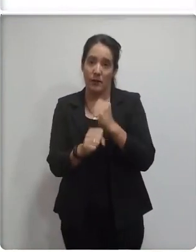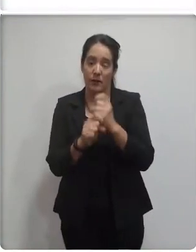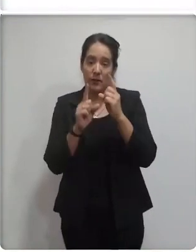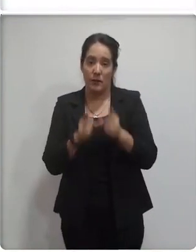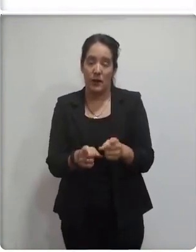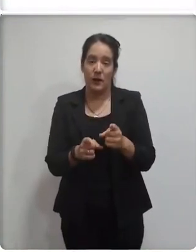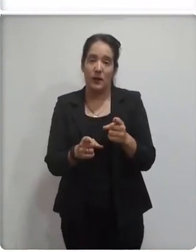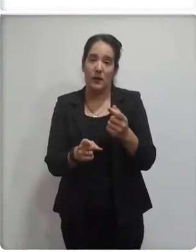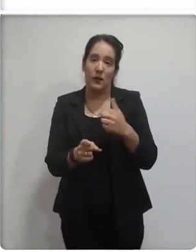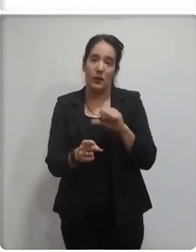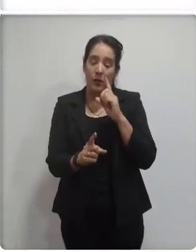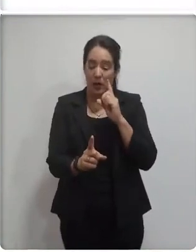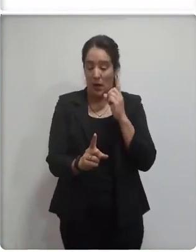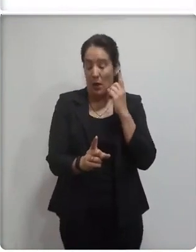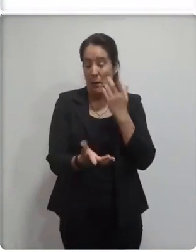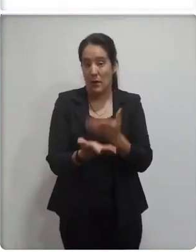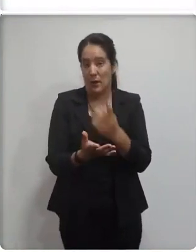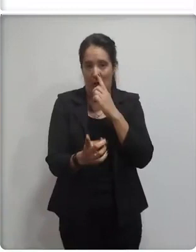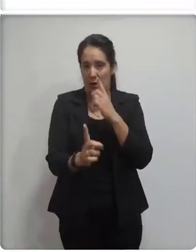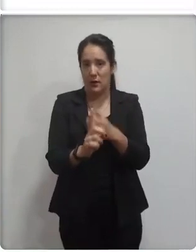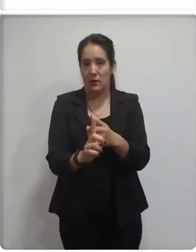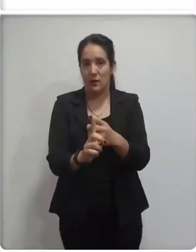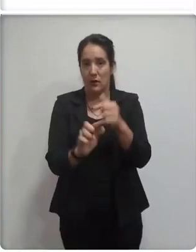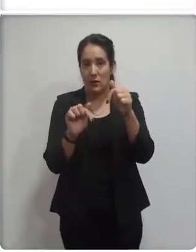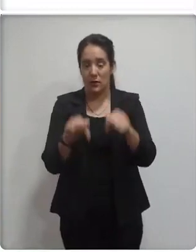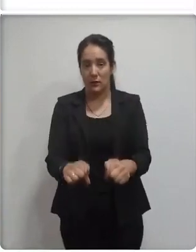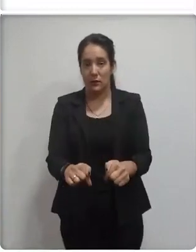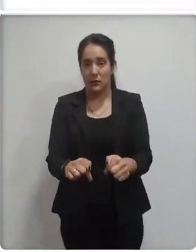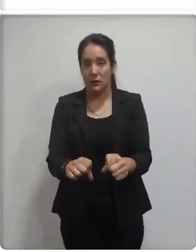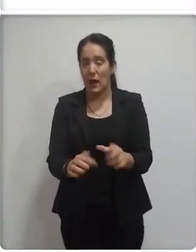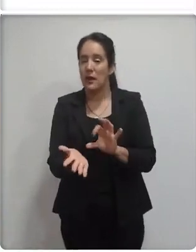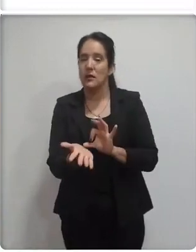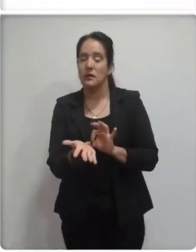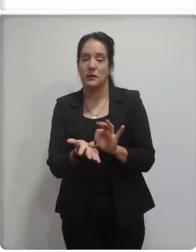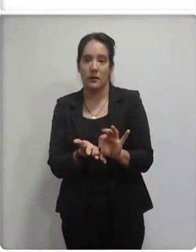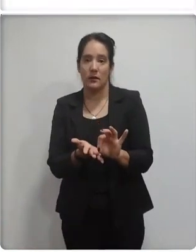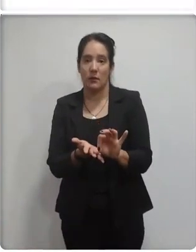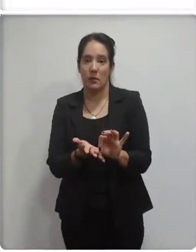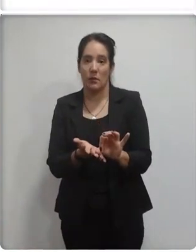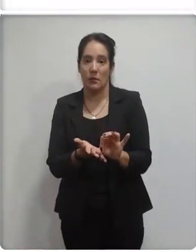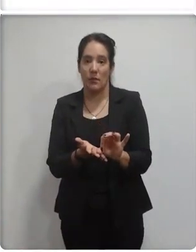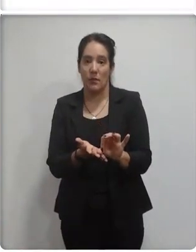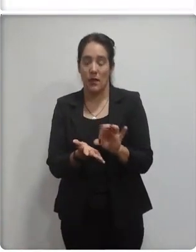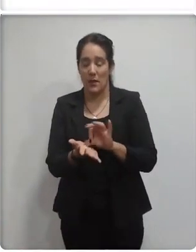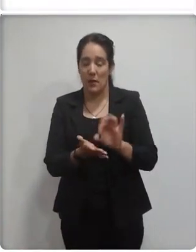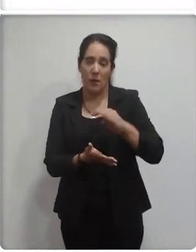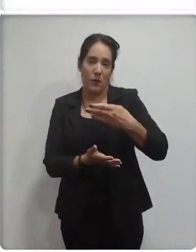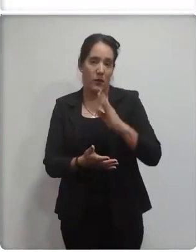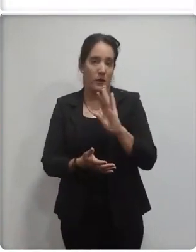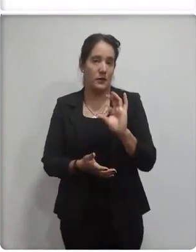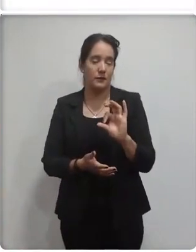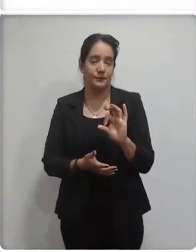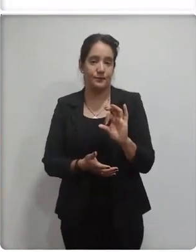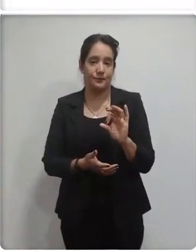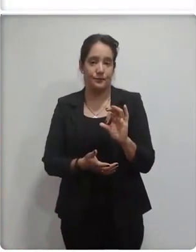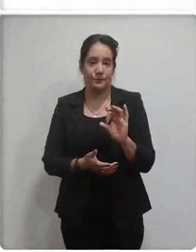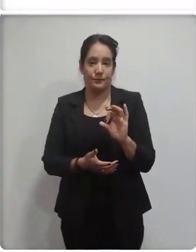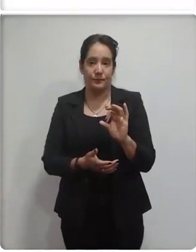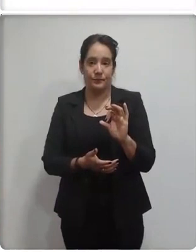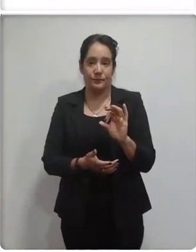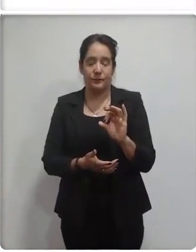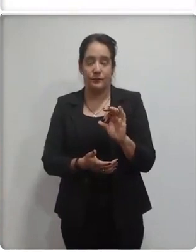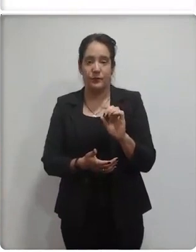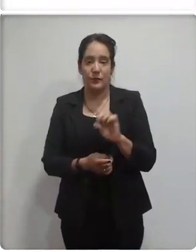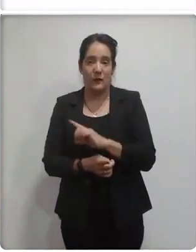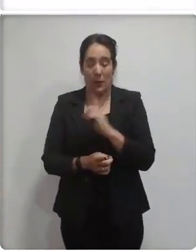tanto de lo que aplica directamente hoy por hoy al área asistencial del BPS, como al ser